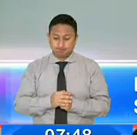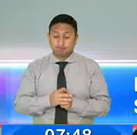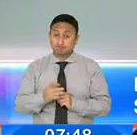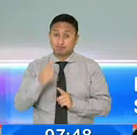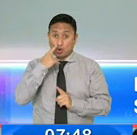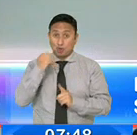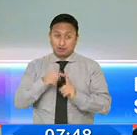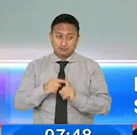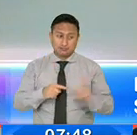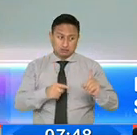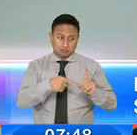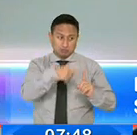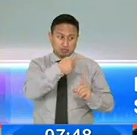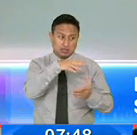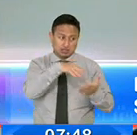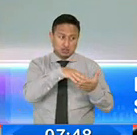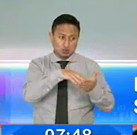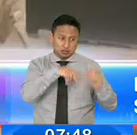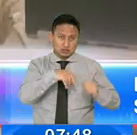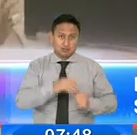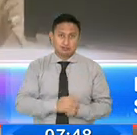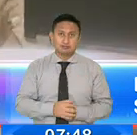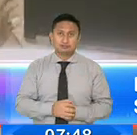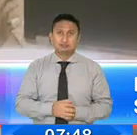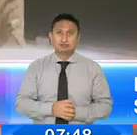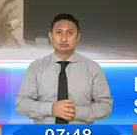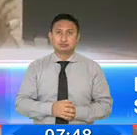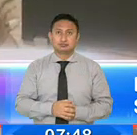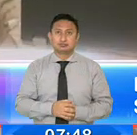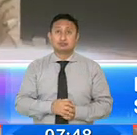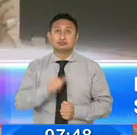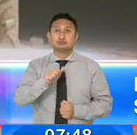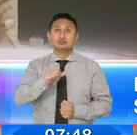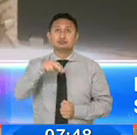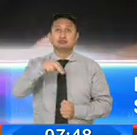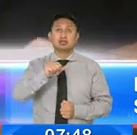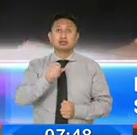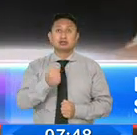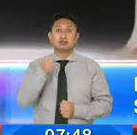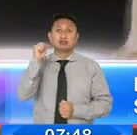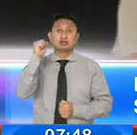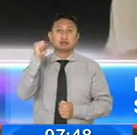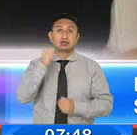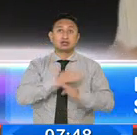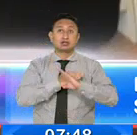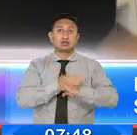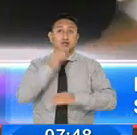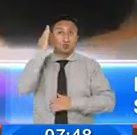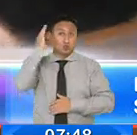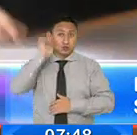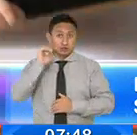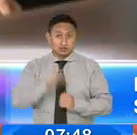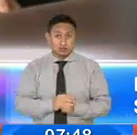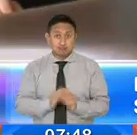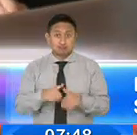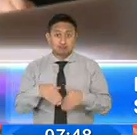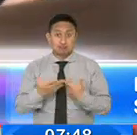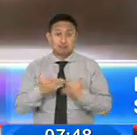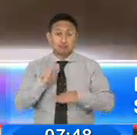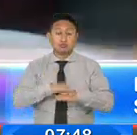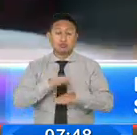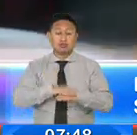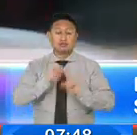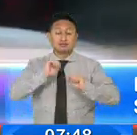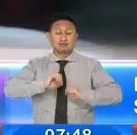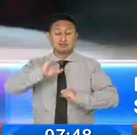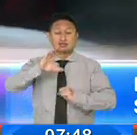priorizan que estudien los niños hombres. Para Ana Vera, defensora de los derechos de las mujeres, mucho se debería a los patrones